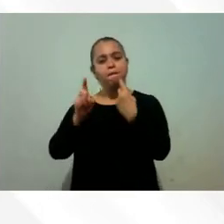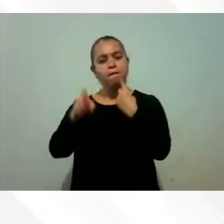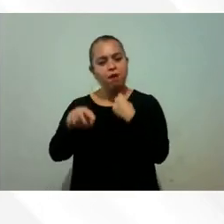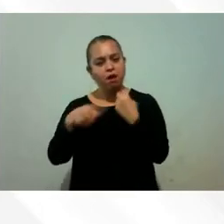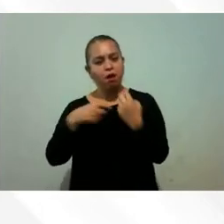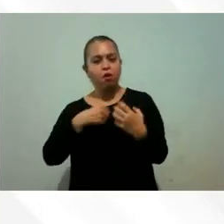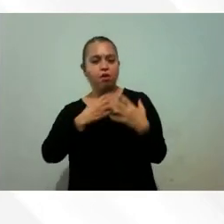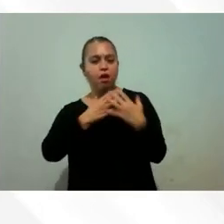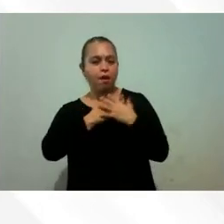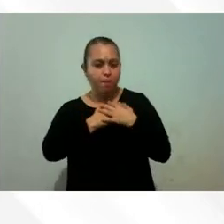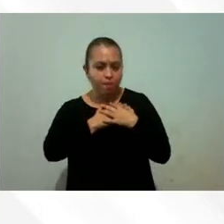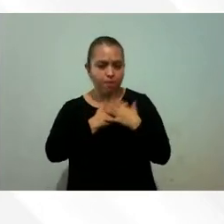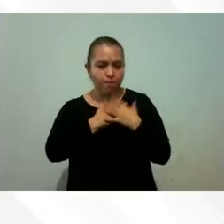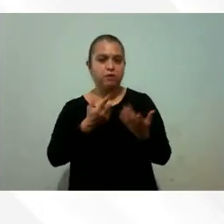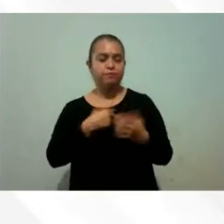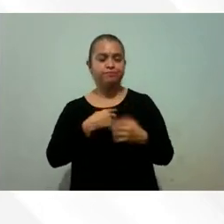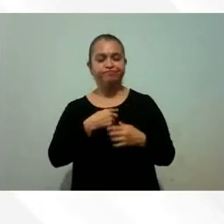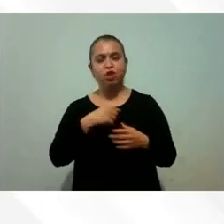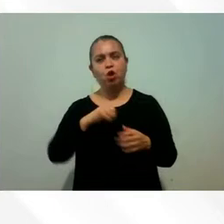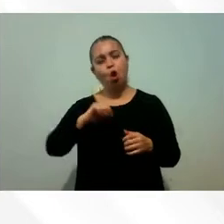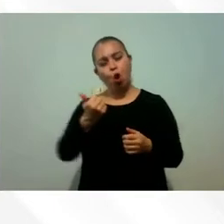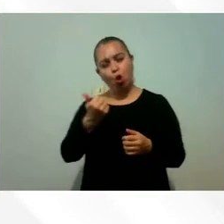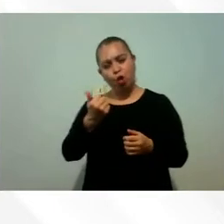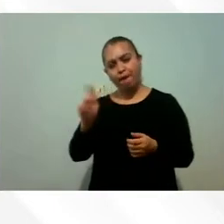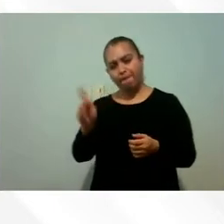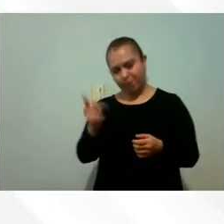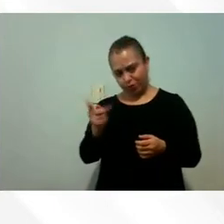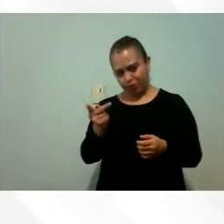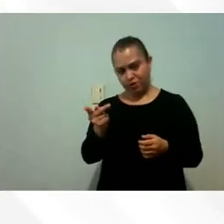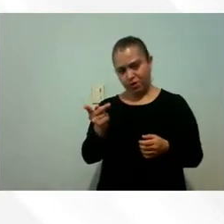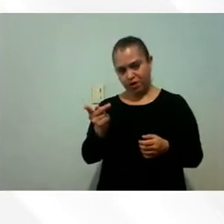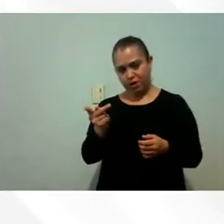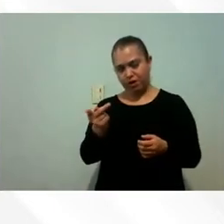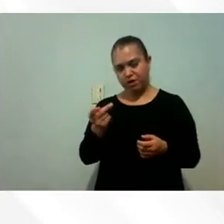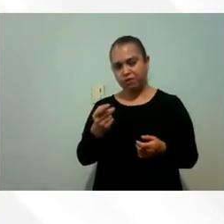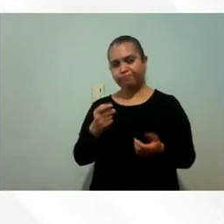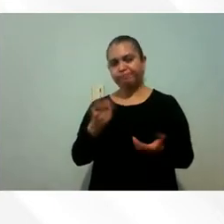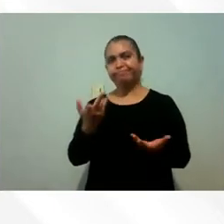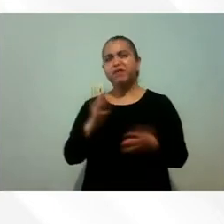Bueno, y por aquí les voy a hacer otra pregunta. ¿Qué más domesticamos?